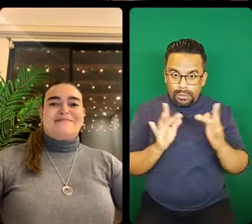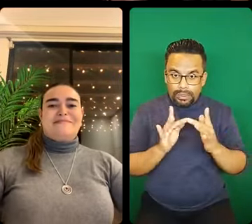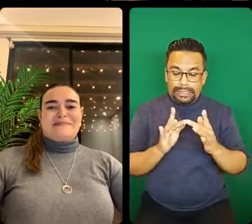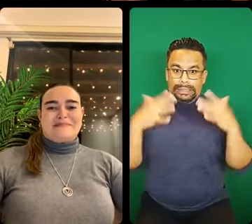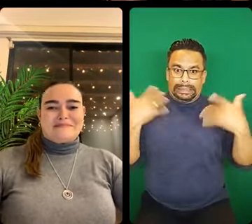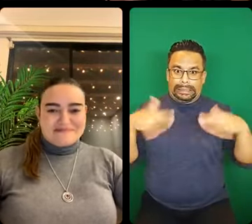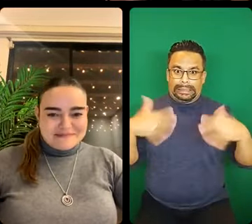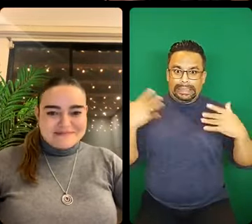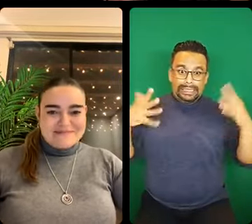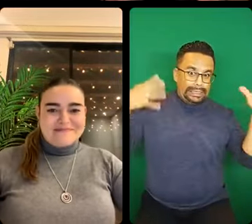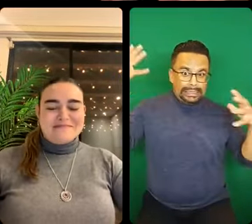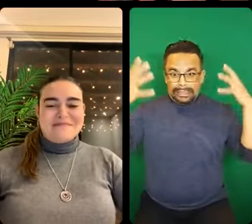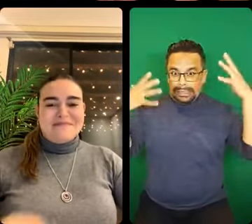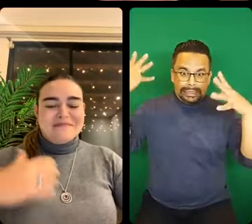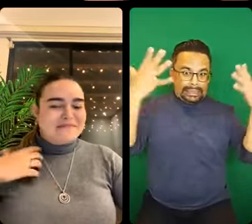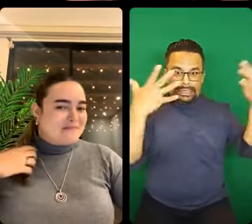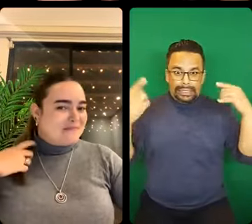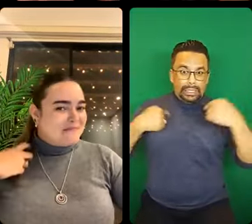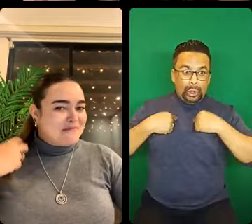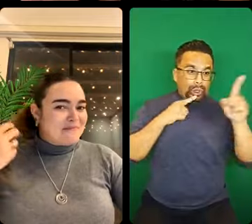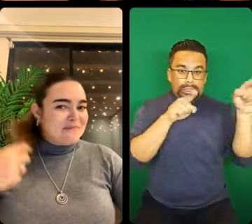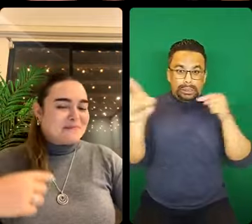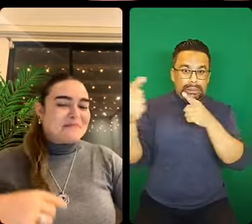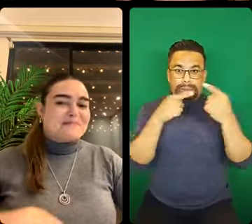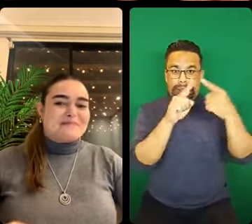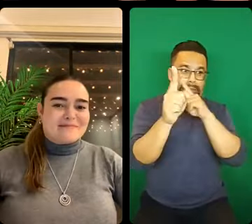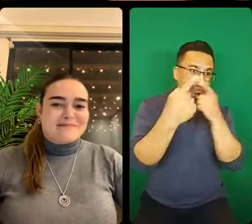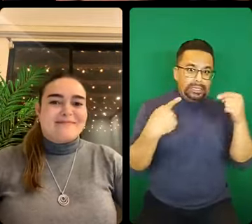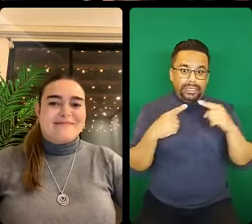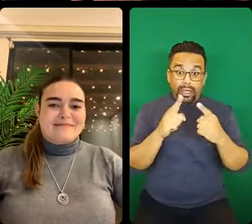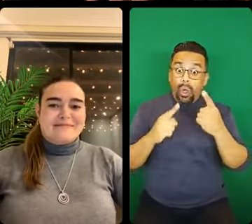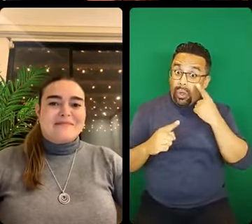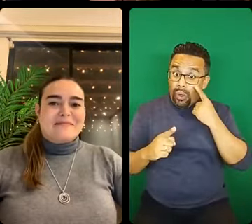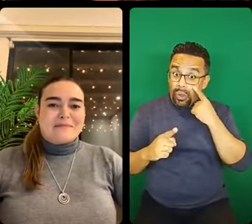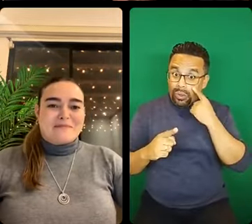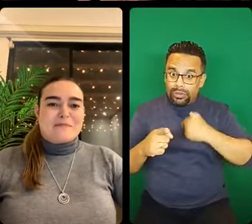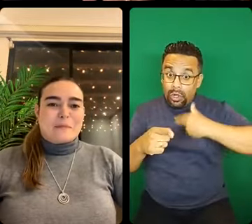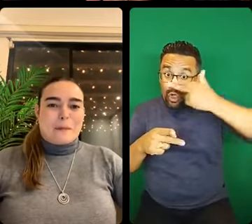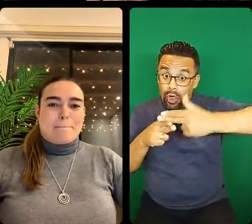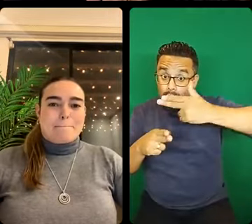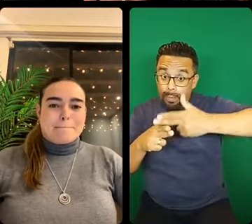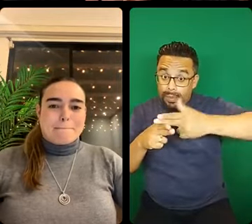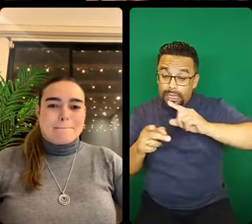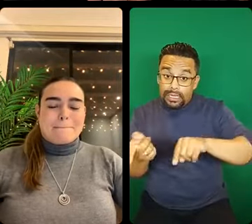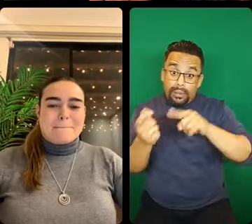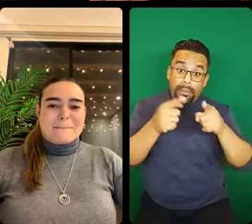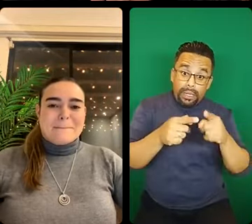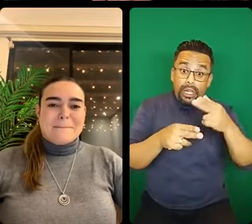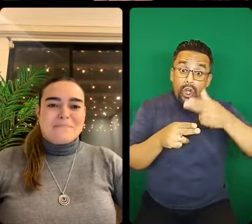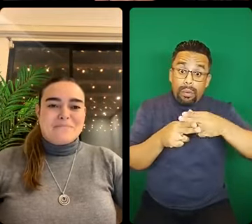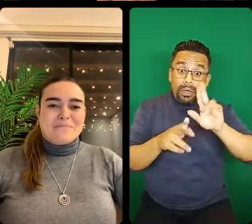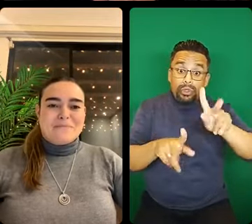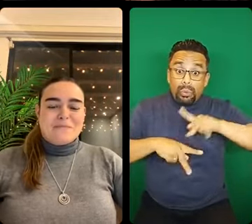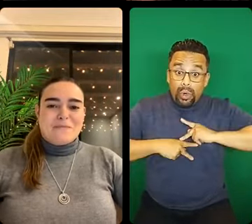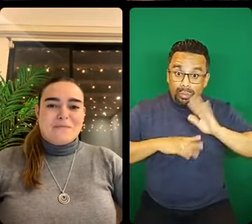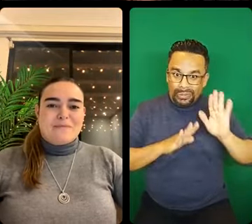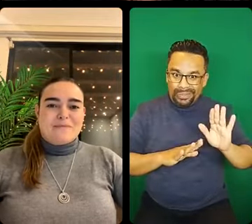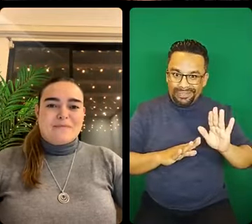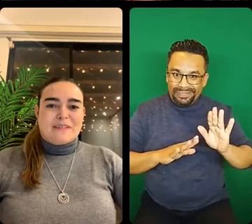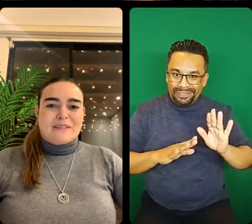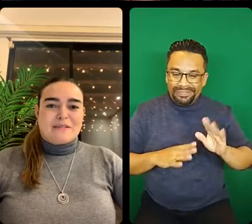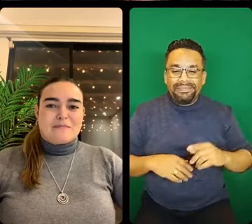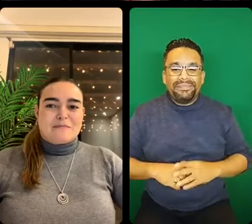Entonces pongan atención bien y estén pendientes del nombre del corto y del nombre del dueño del corto. ¿Vale?